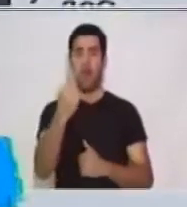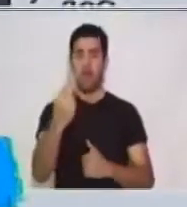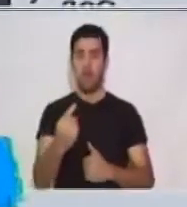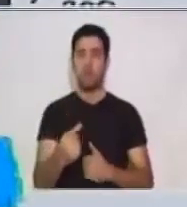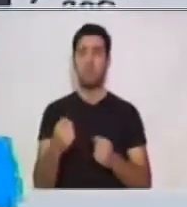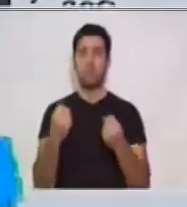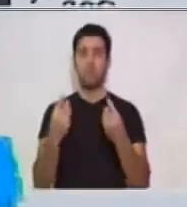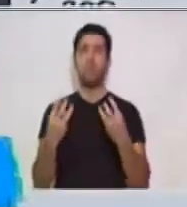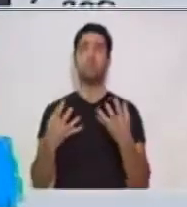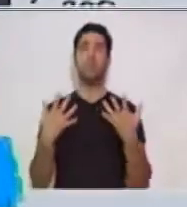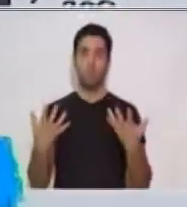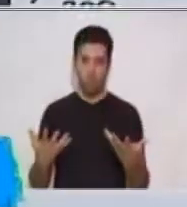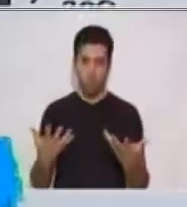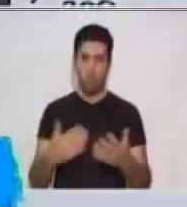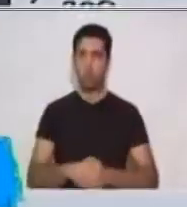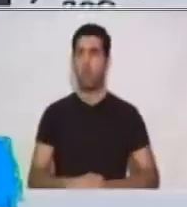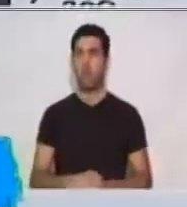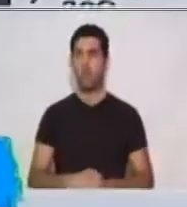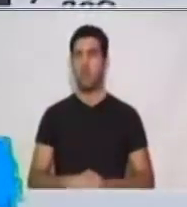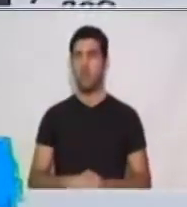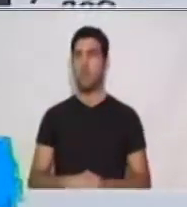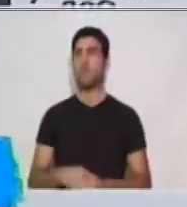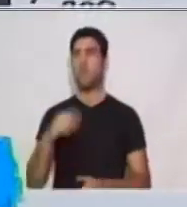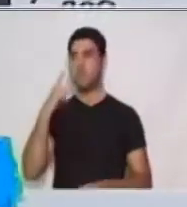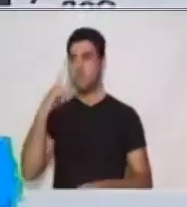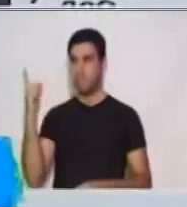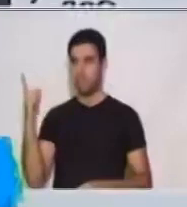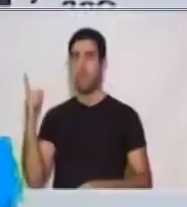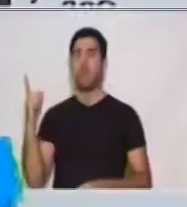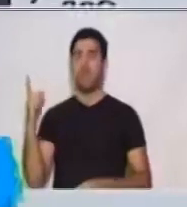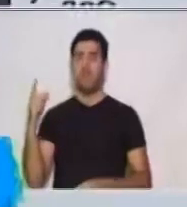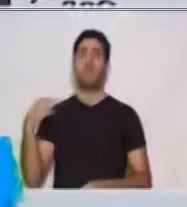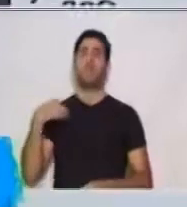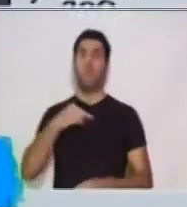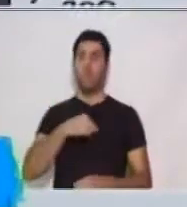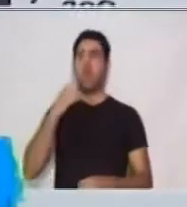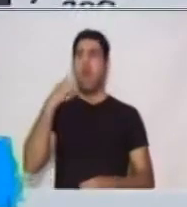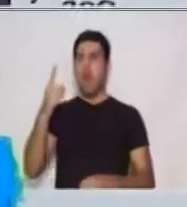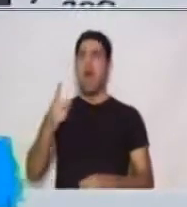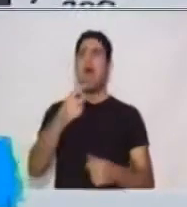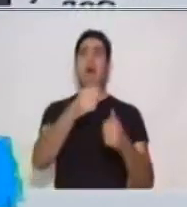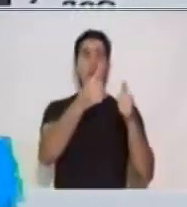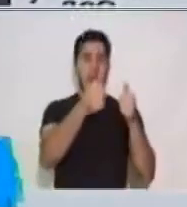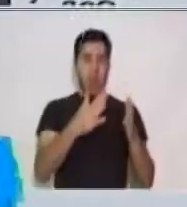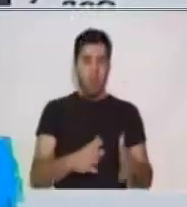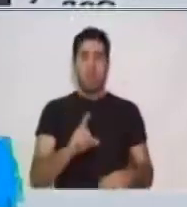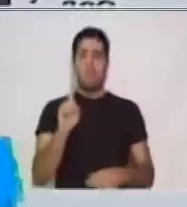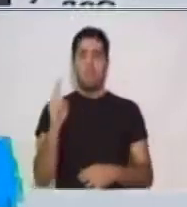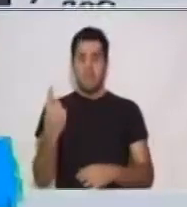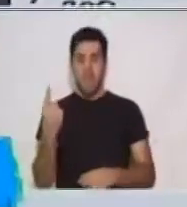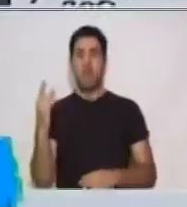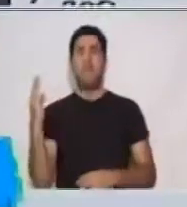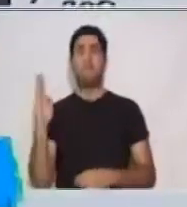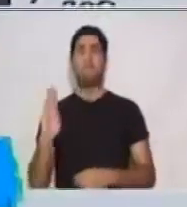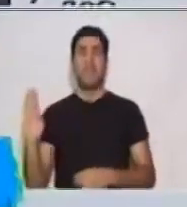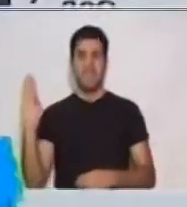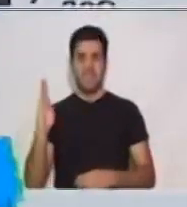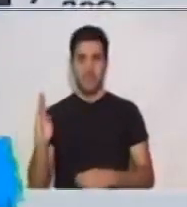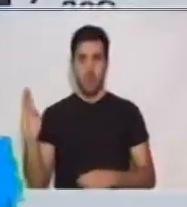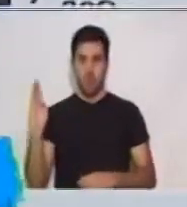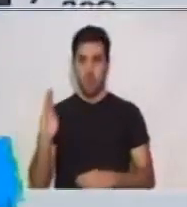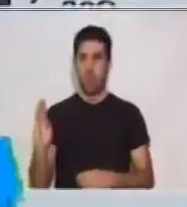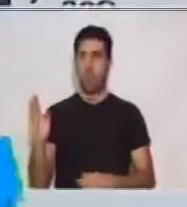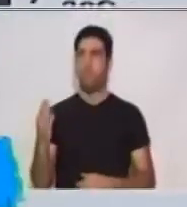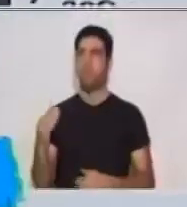Entonces, estudiantes en primero básico, planteo mi razón. ¿Cómo lo voy a plantear?